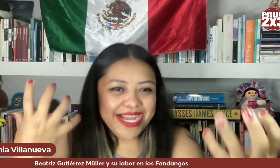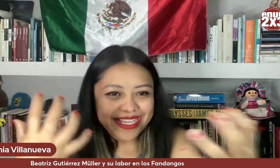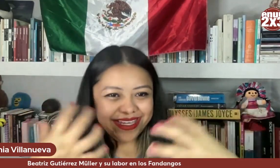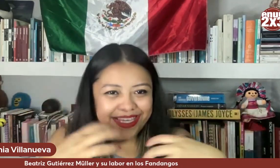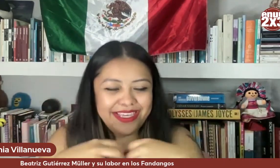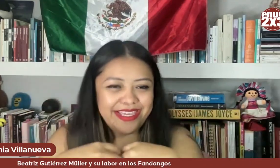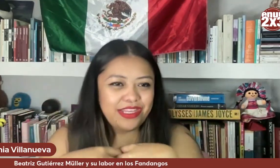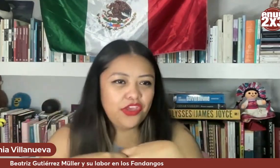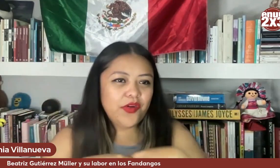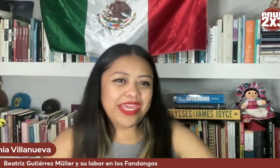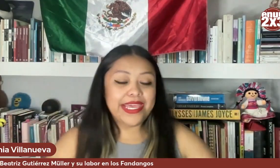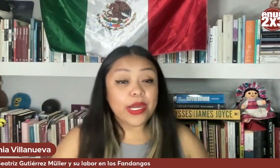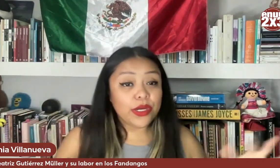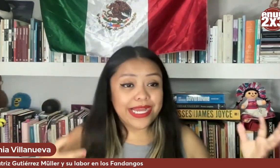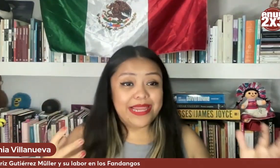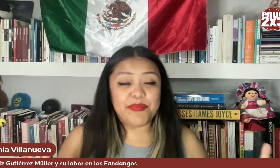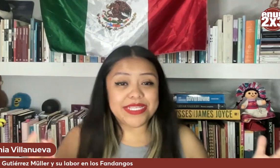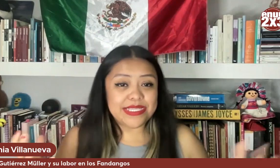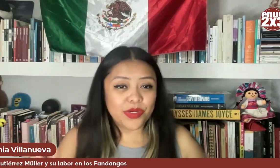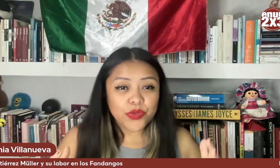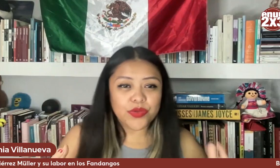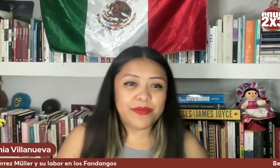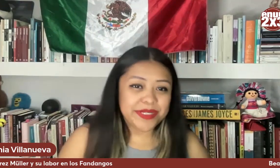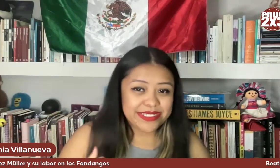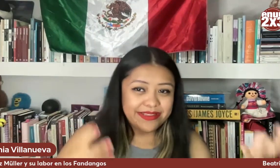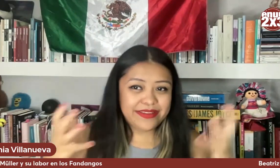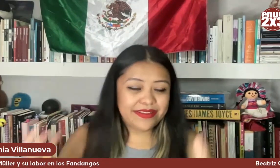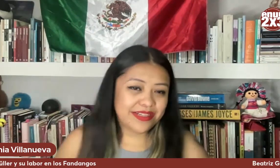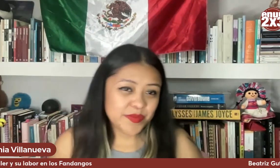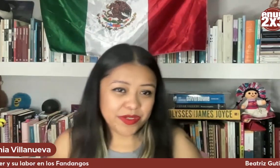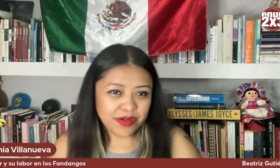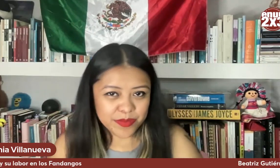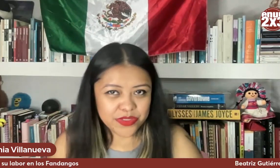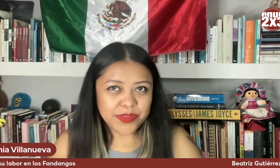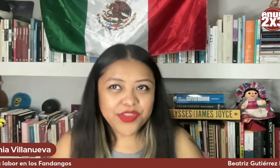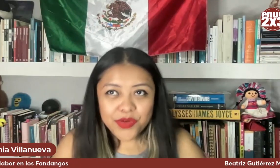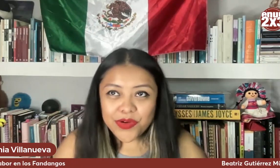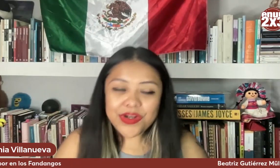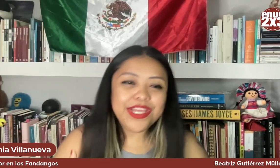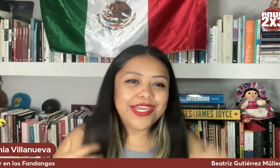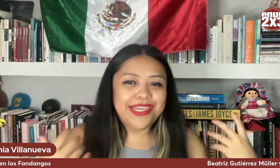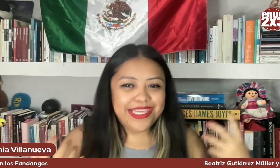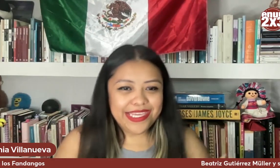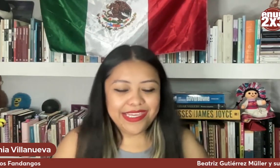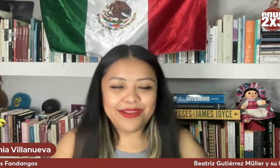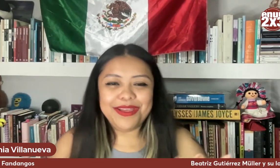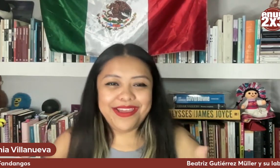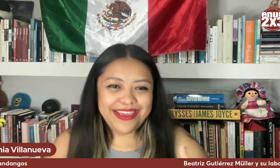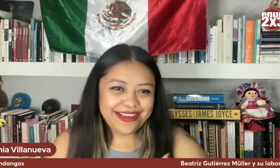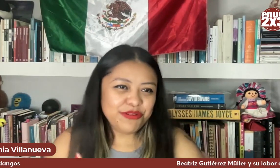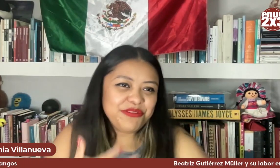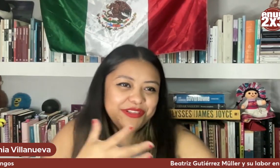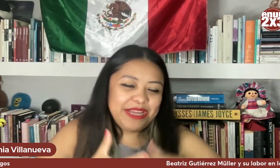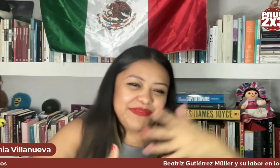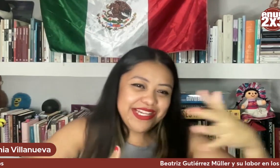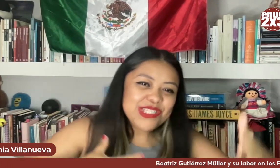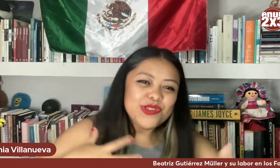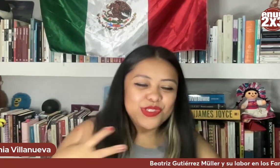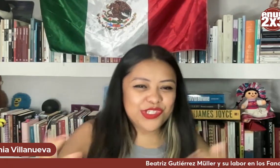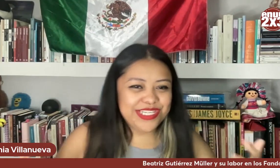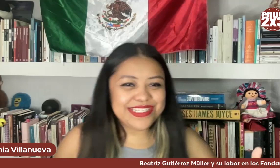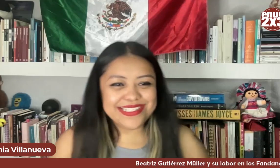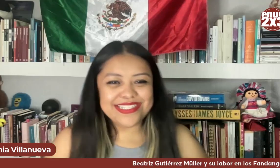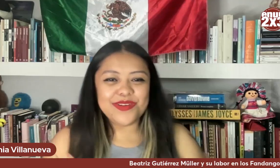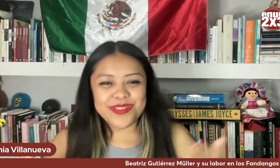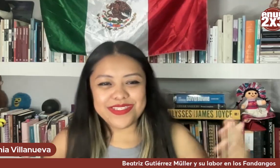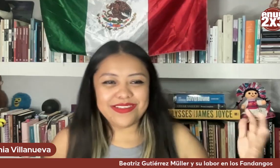esta imagen que dio ella al aparecer junto al presidente Andrés Manuel López Obrador. Y hubo también